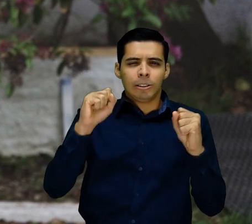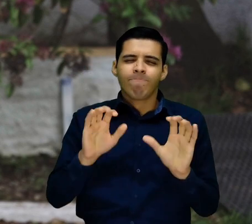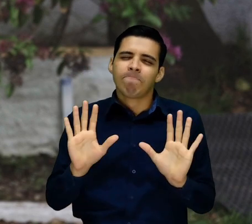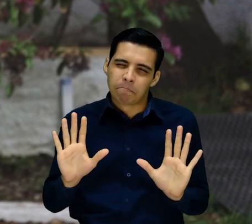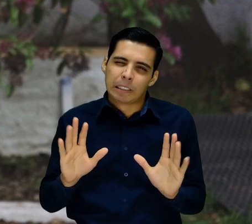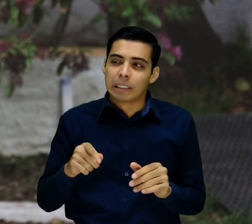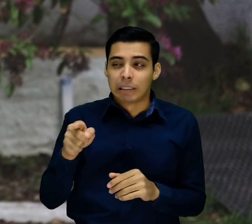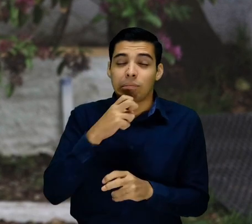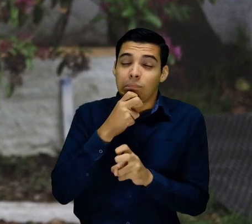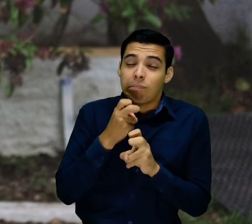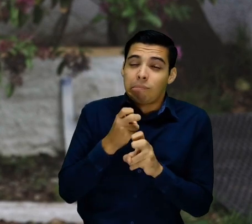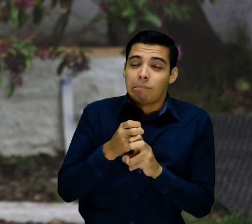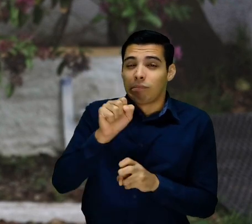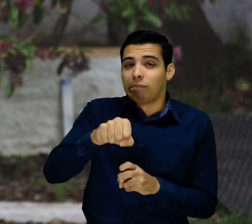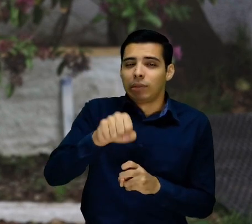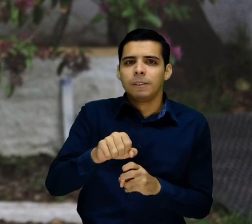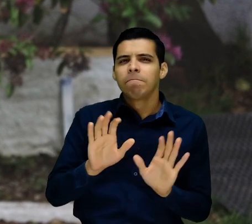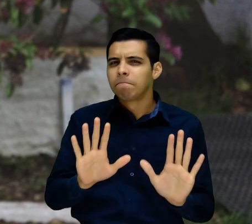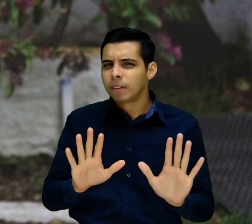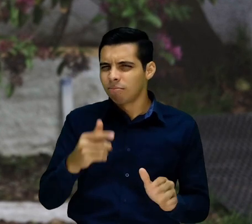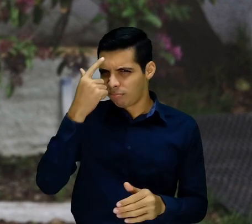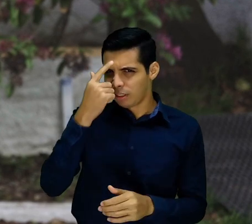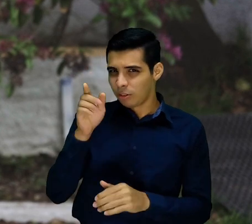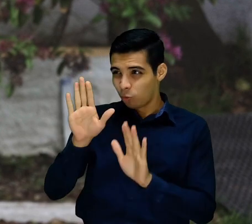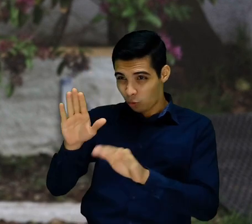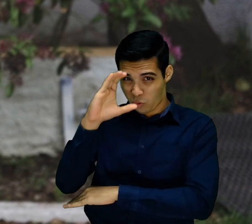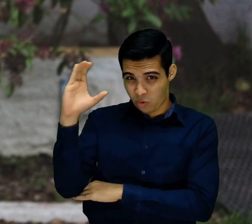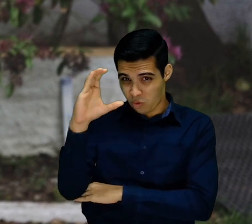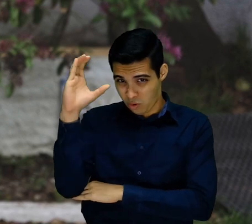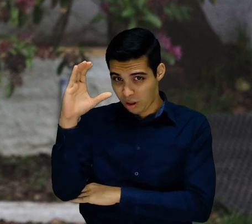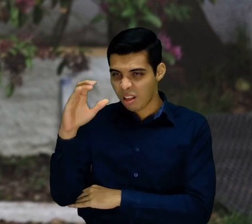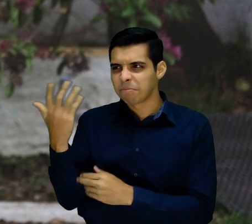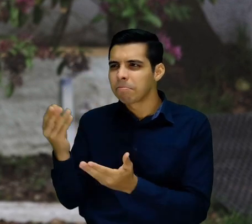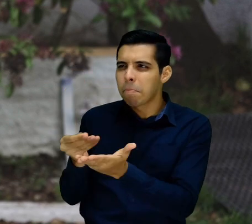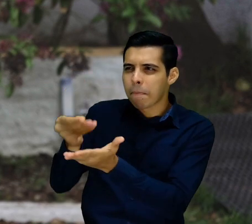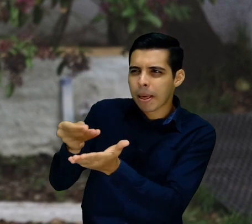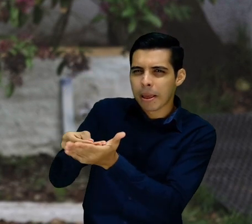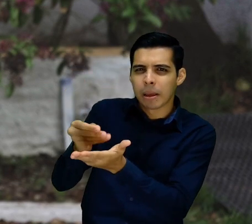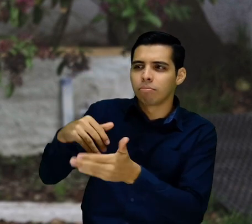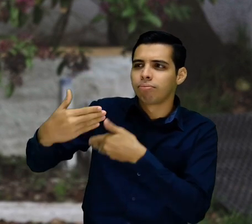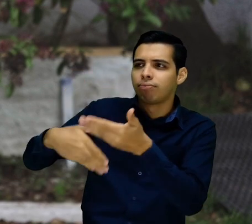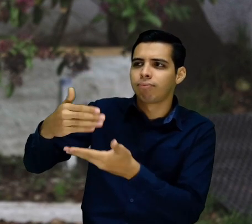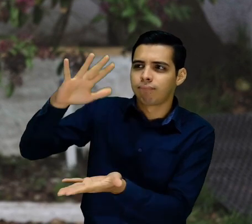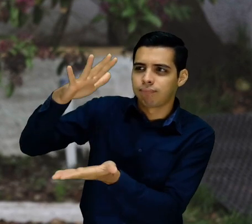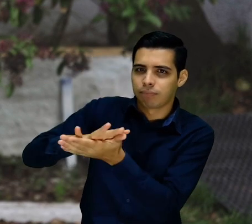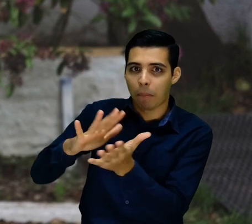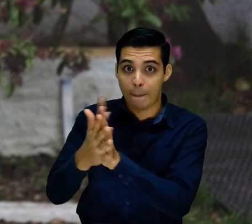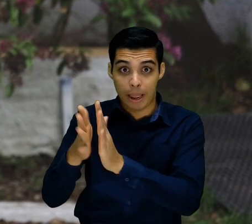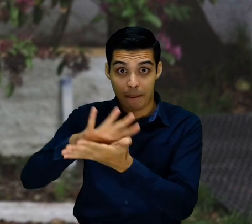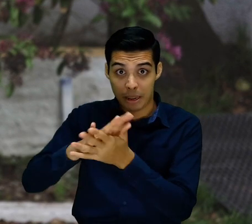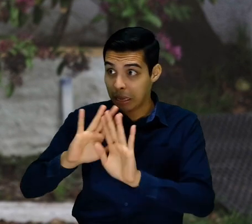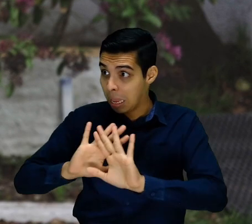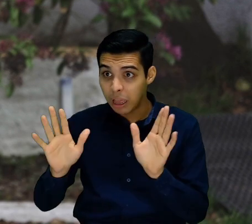obstante, tenemos que mirar otros factores, como la planeación de pago de la deuda, por ejemplo, la capacidad de producción de nuestro país